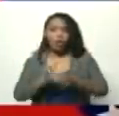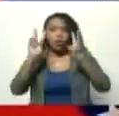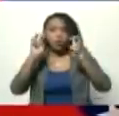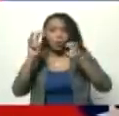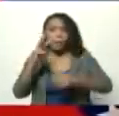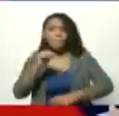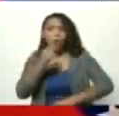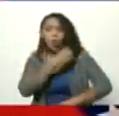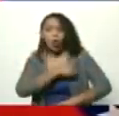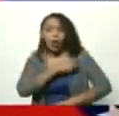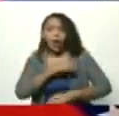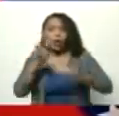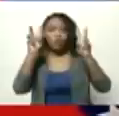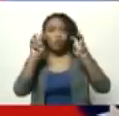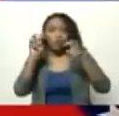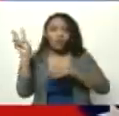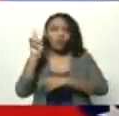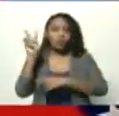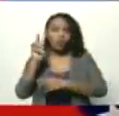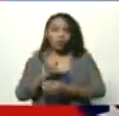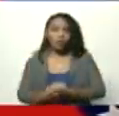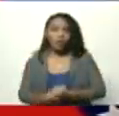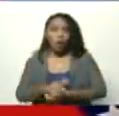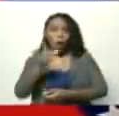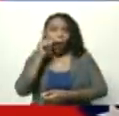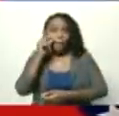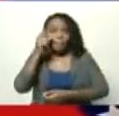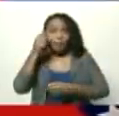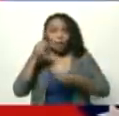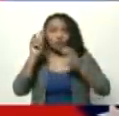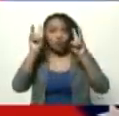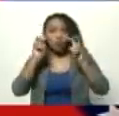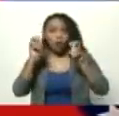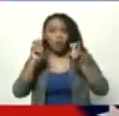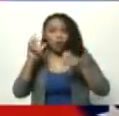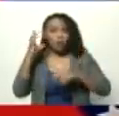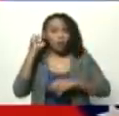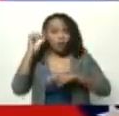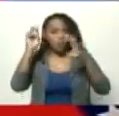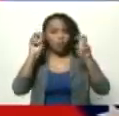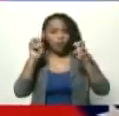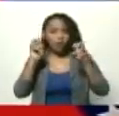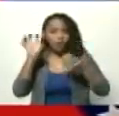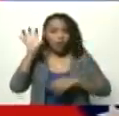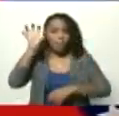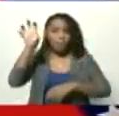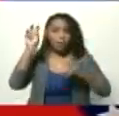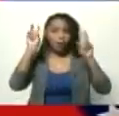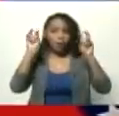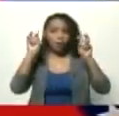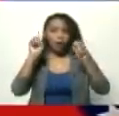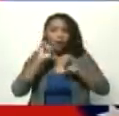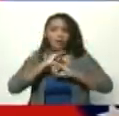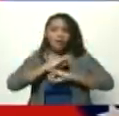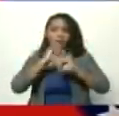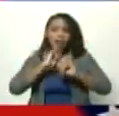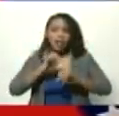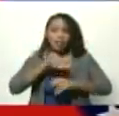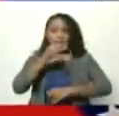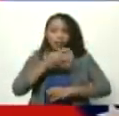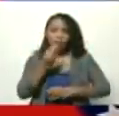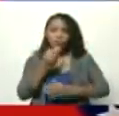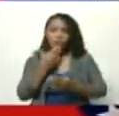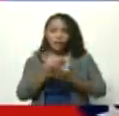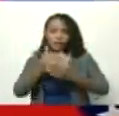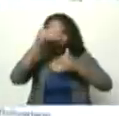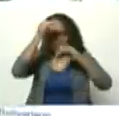moral, de la nueva Venezuela, del hombre nuevo, de la mujer nueva, de la patria nueva. Feliz tarde. Muchas gracias por su